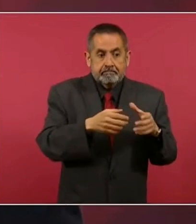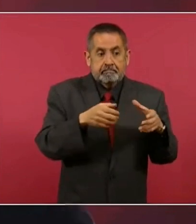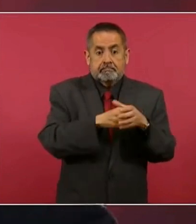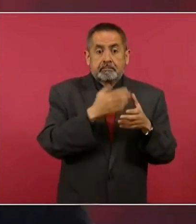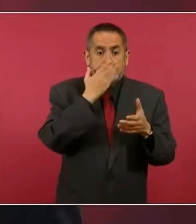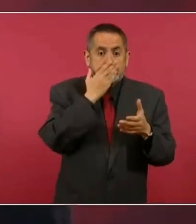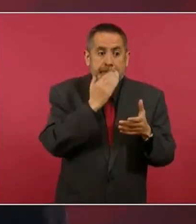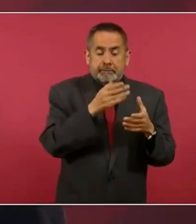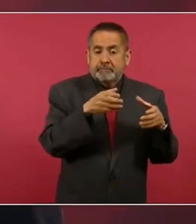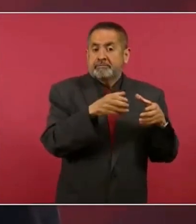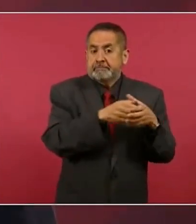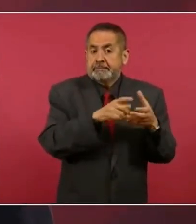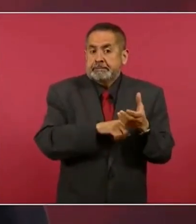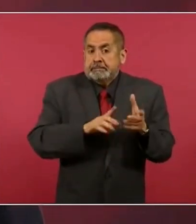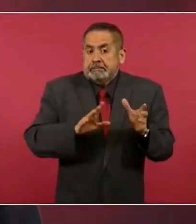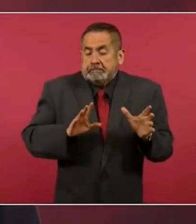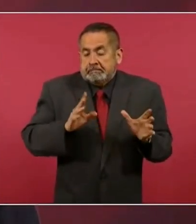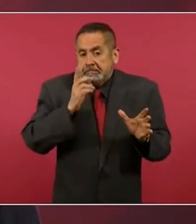de que